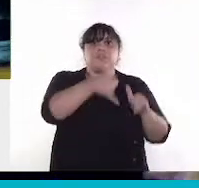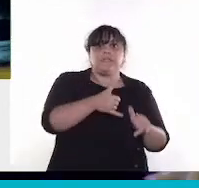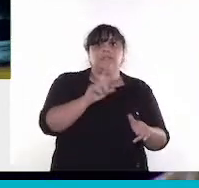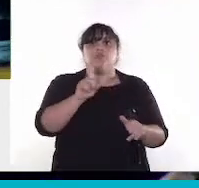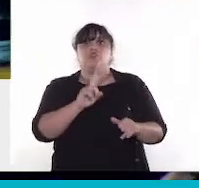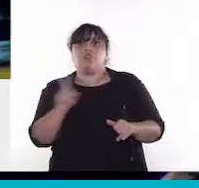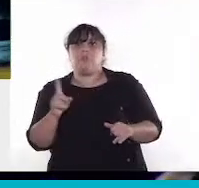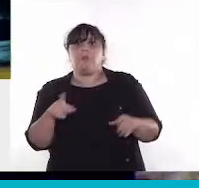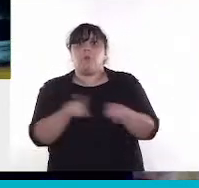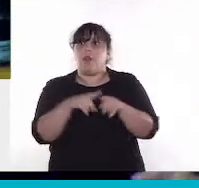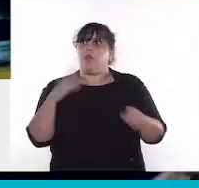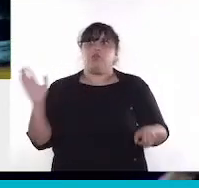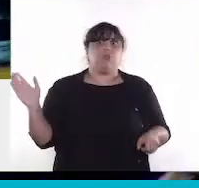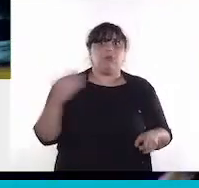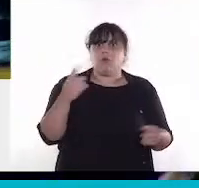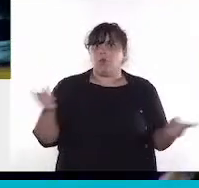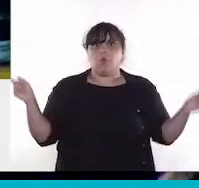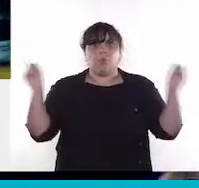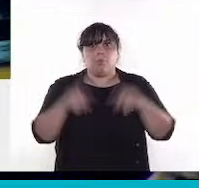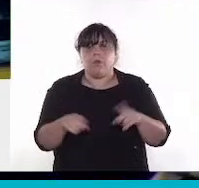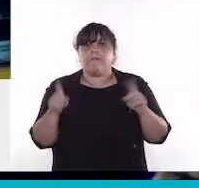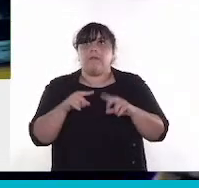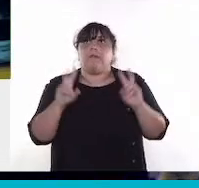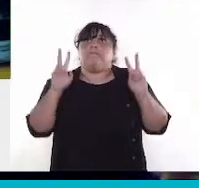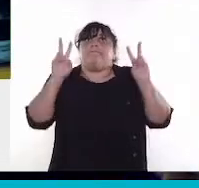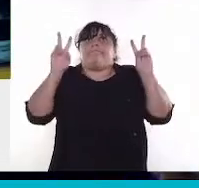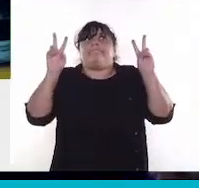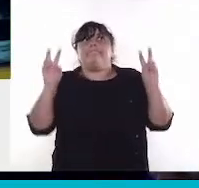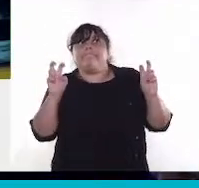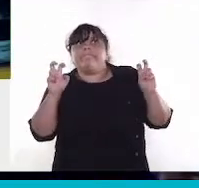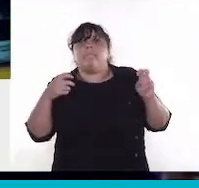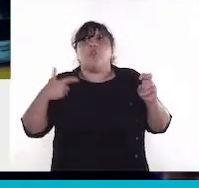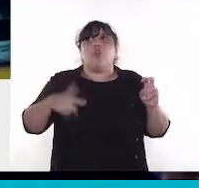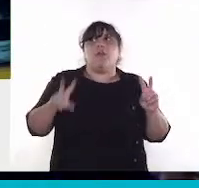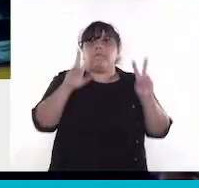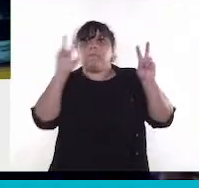a la vuelta supuesta, ¿no?, que tenemos a la normalidad.